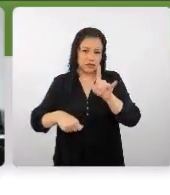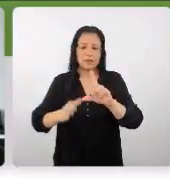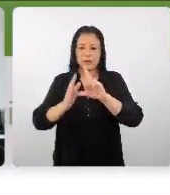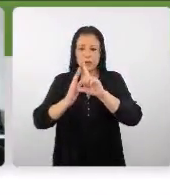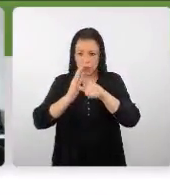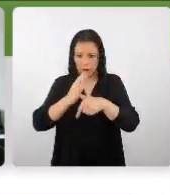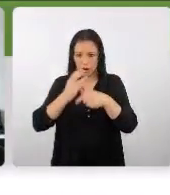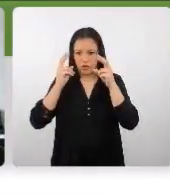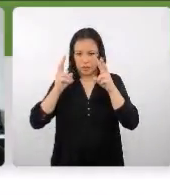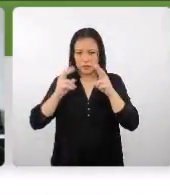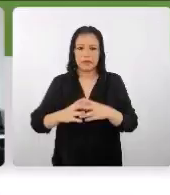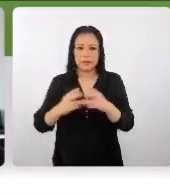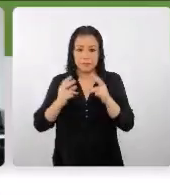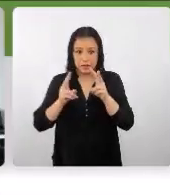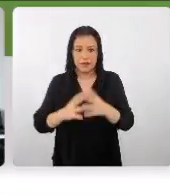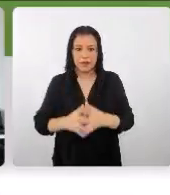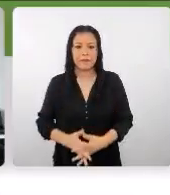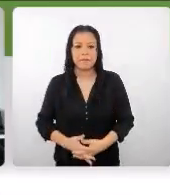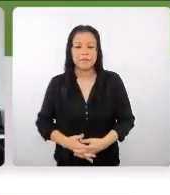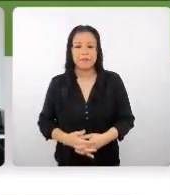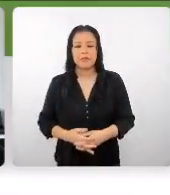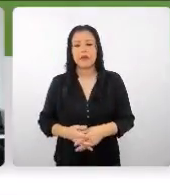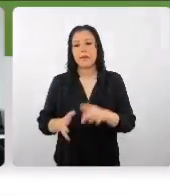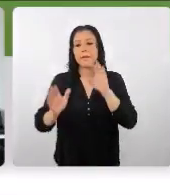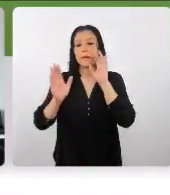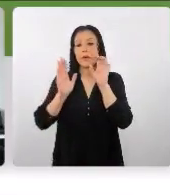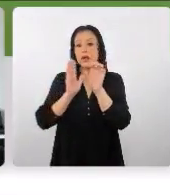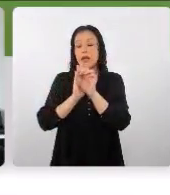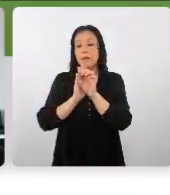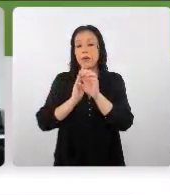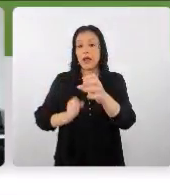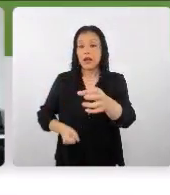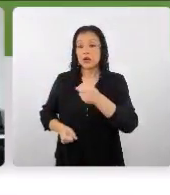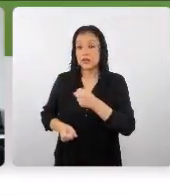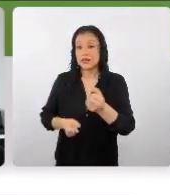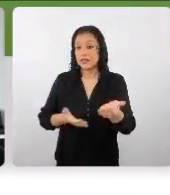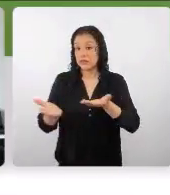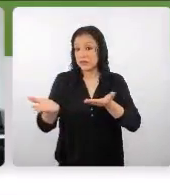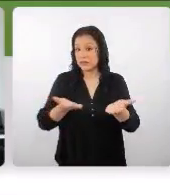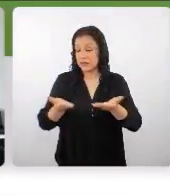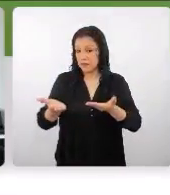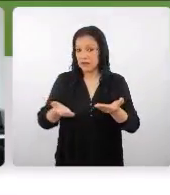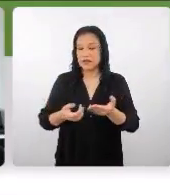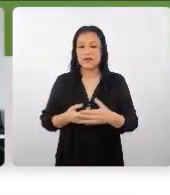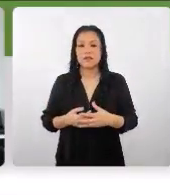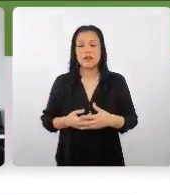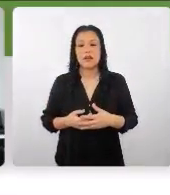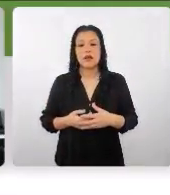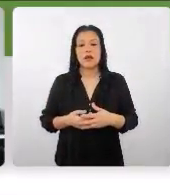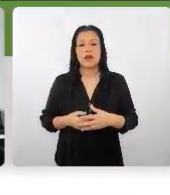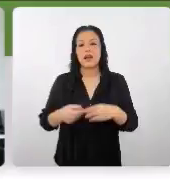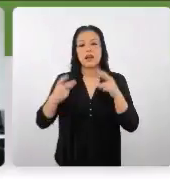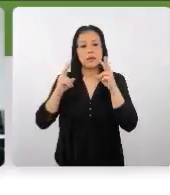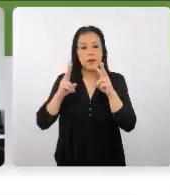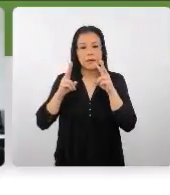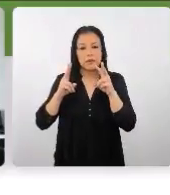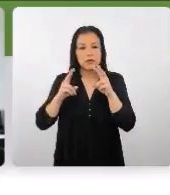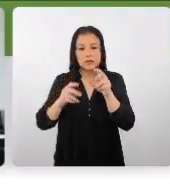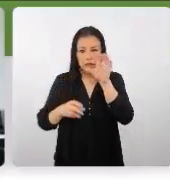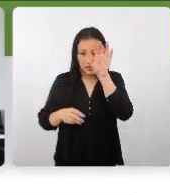calma detalladamente. Por ejemplo, la contratación de servicios, acá vemos que el